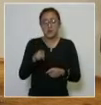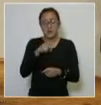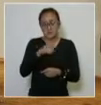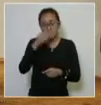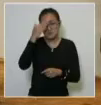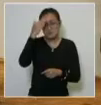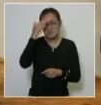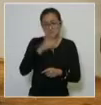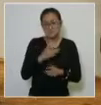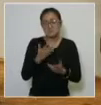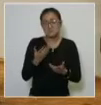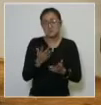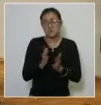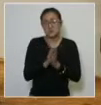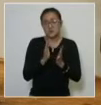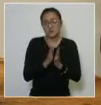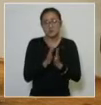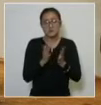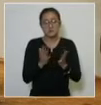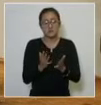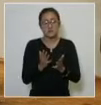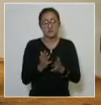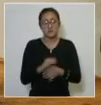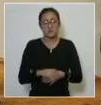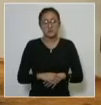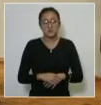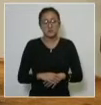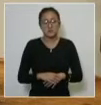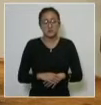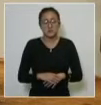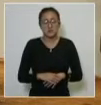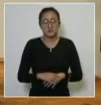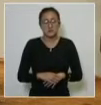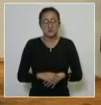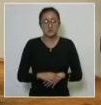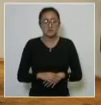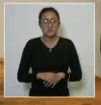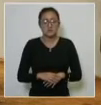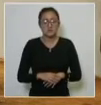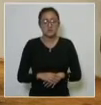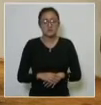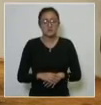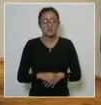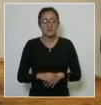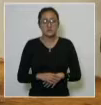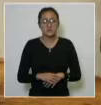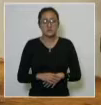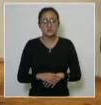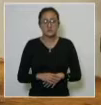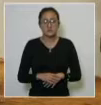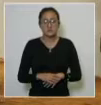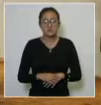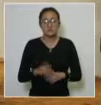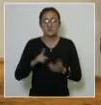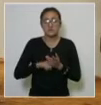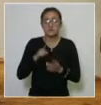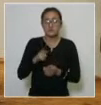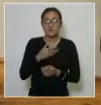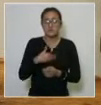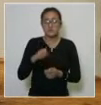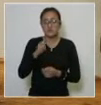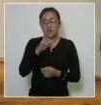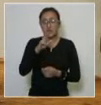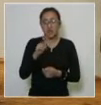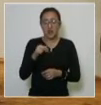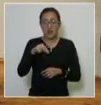participen. Yo fui el sábado a reunirme con presidentes de la Sierra Norte, del